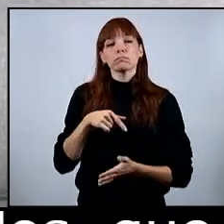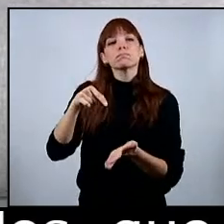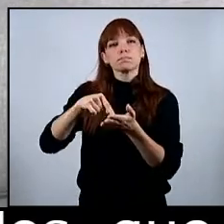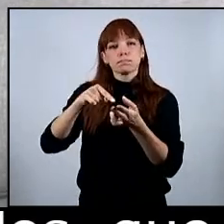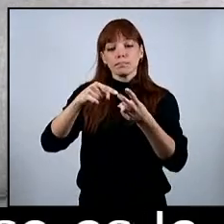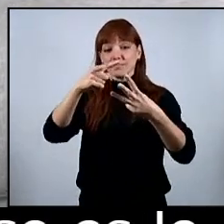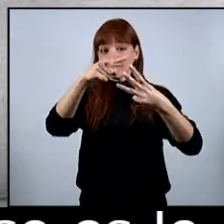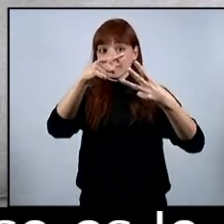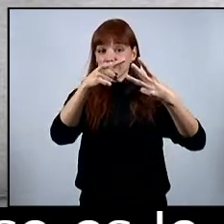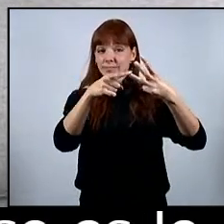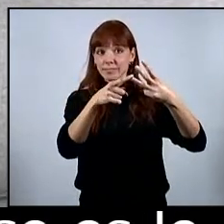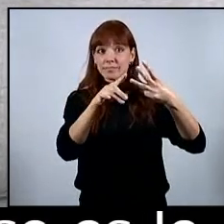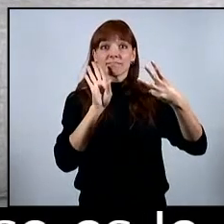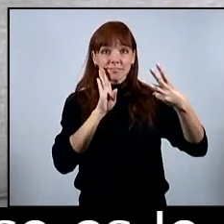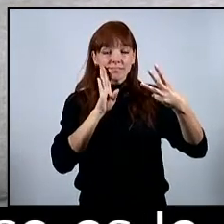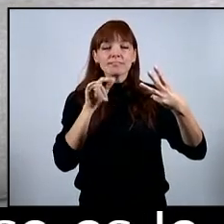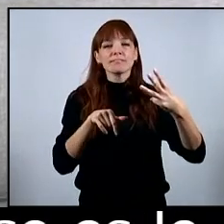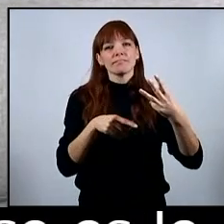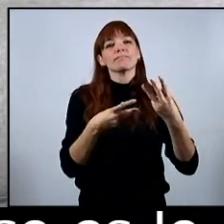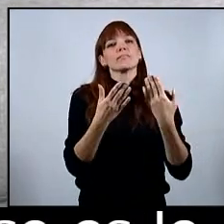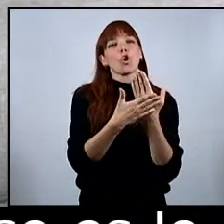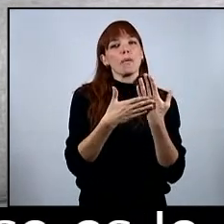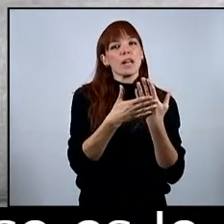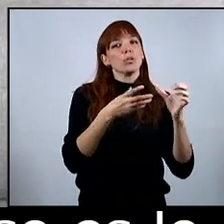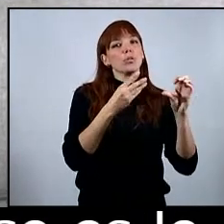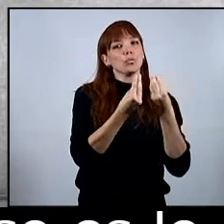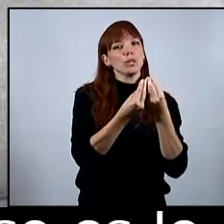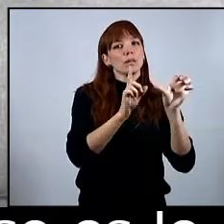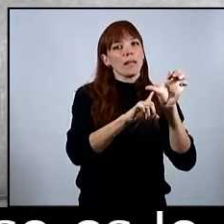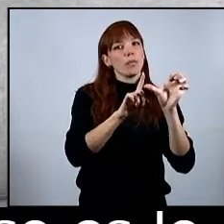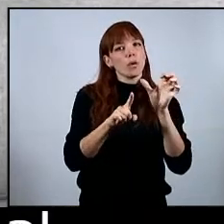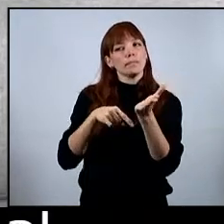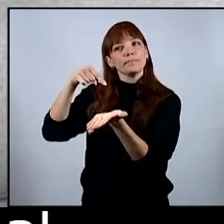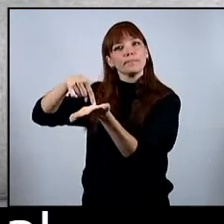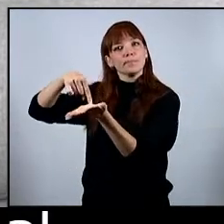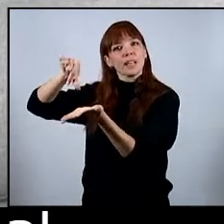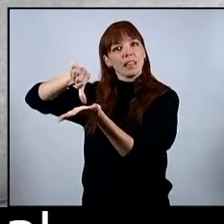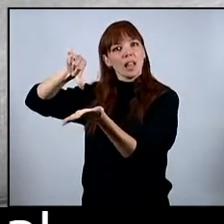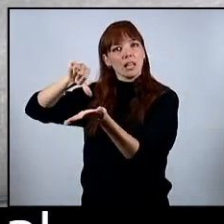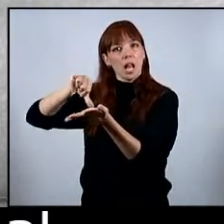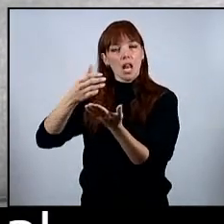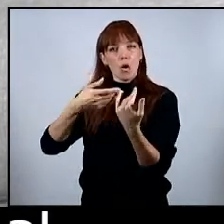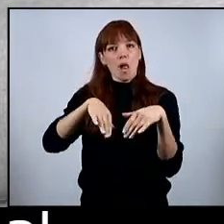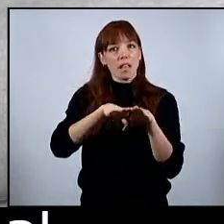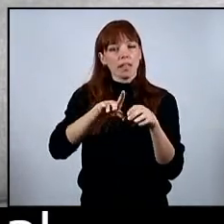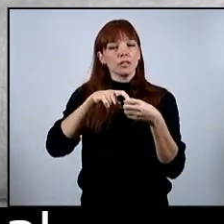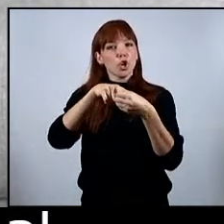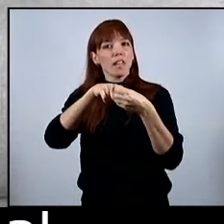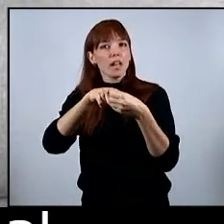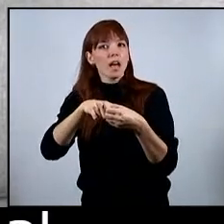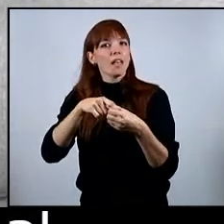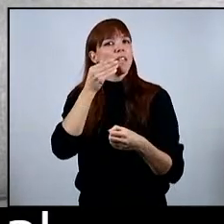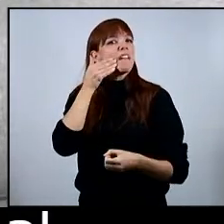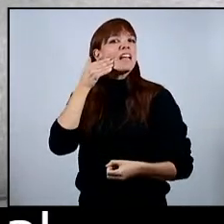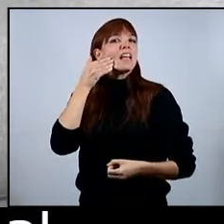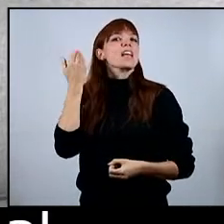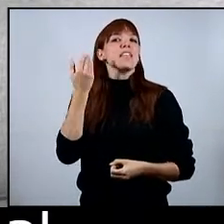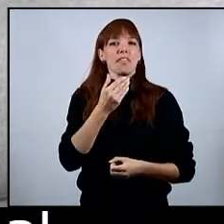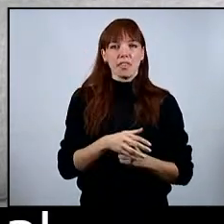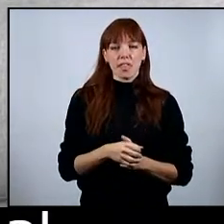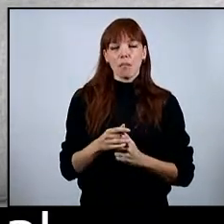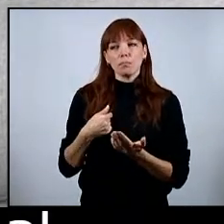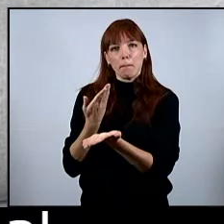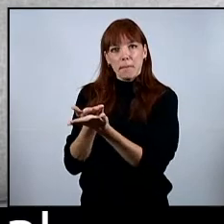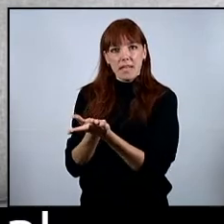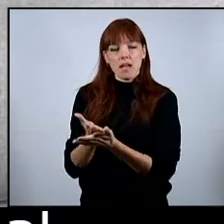el Gobierno de la Junta de Extremadura al Gobierno central. Igualdad, solidaridad y decencia. Y desde